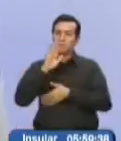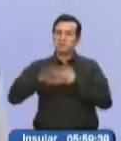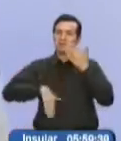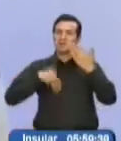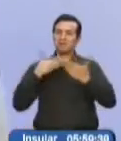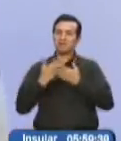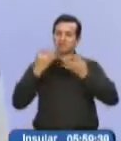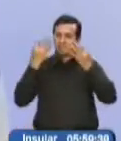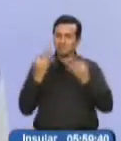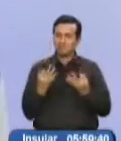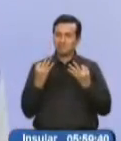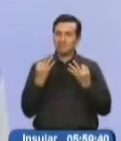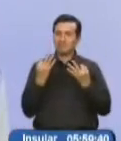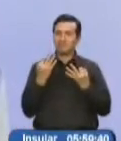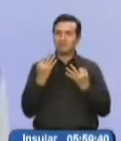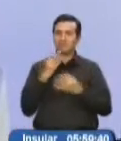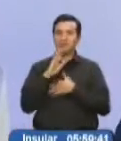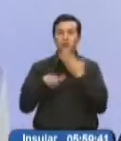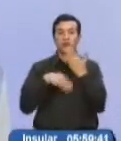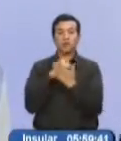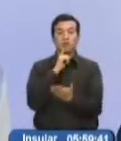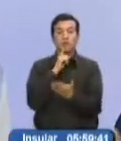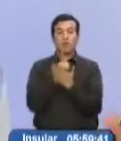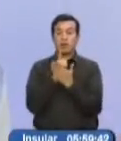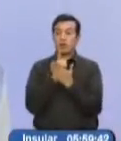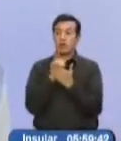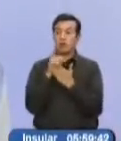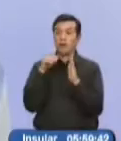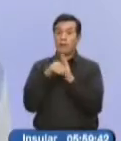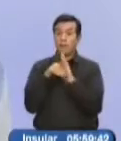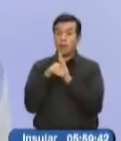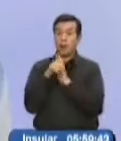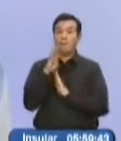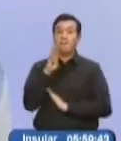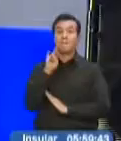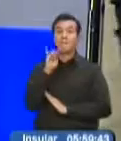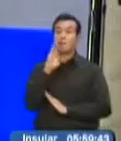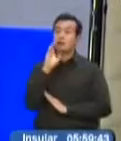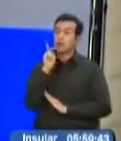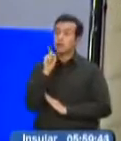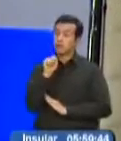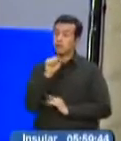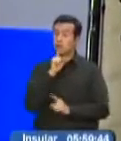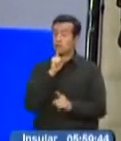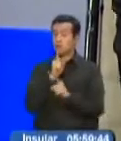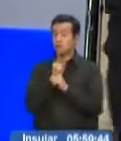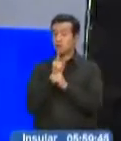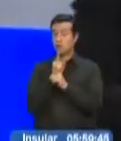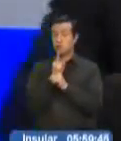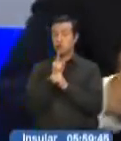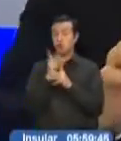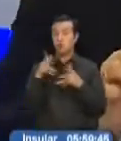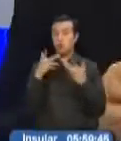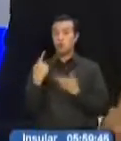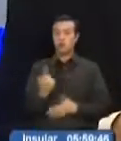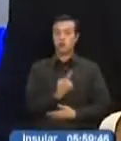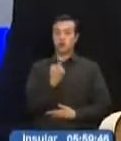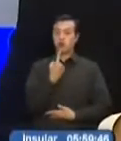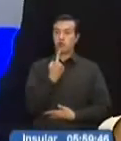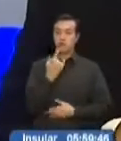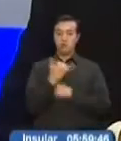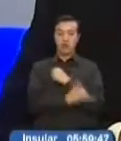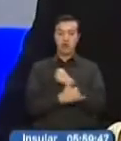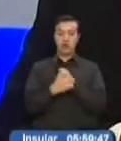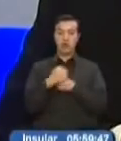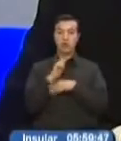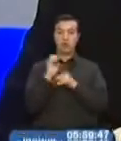todo el grupo, toda la posición latinoamericana para enfrentarme a los BRICS, a países chinos, ¿no? Es decir, darle un peso específico, sí. No ir solo porque solo